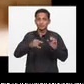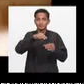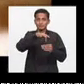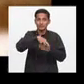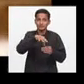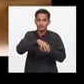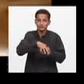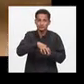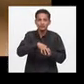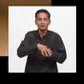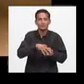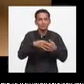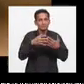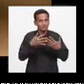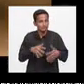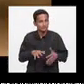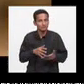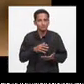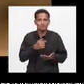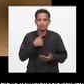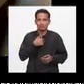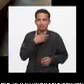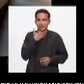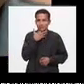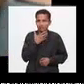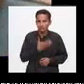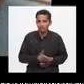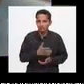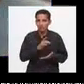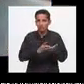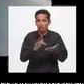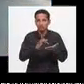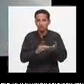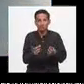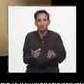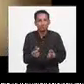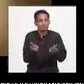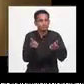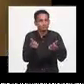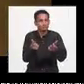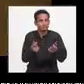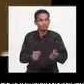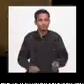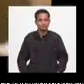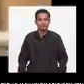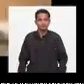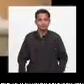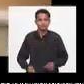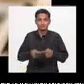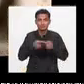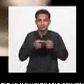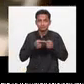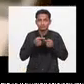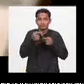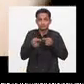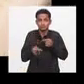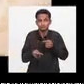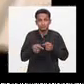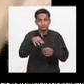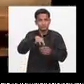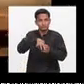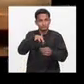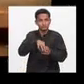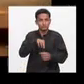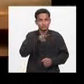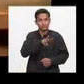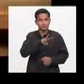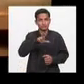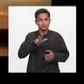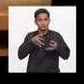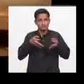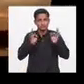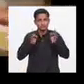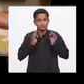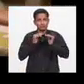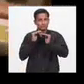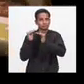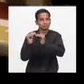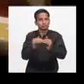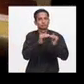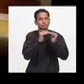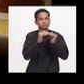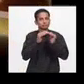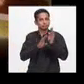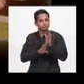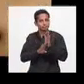tienes que capacitarte un poco votas con el redo y vi en las próximas elecciones aoita un paso más hacia la democracia del